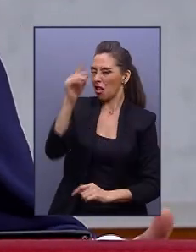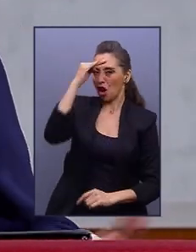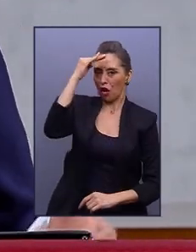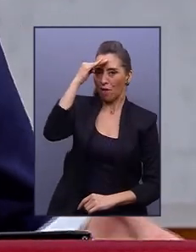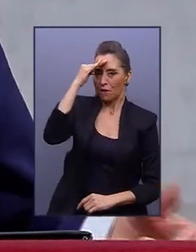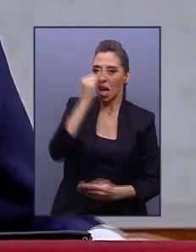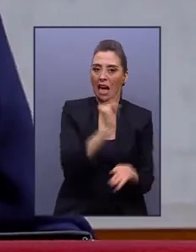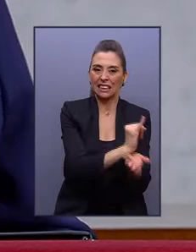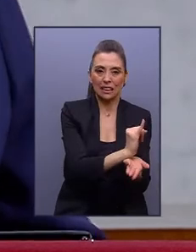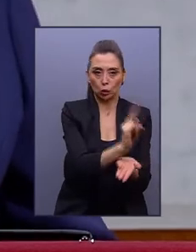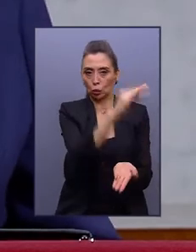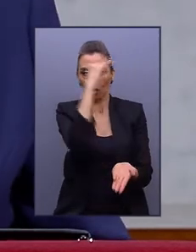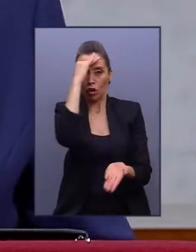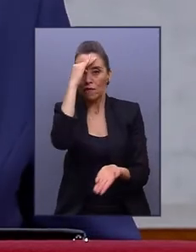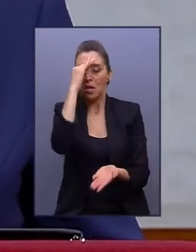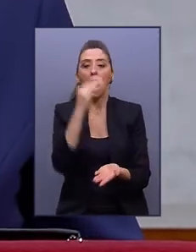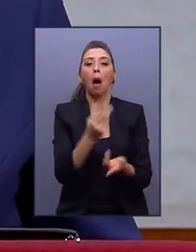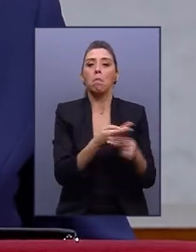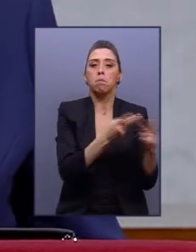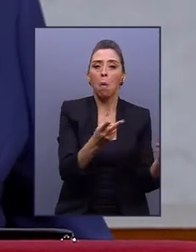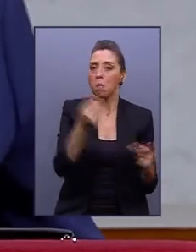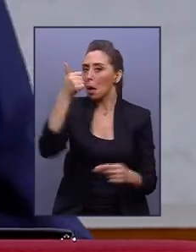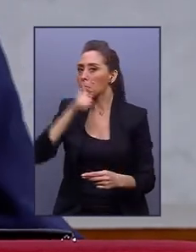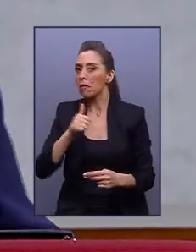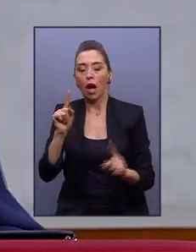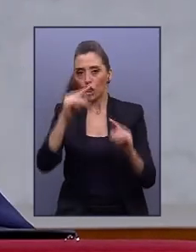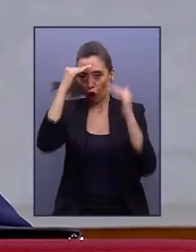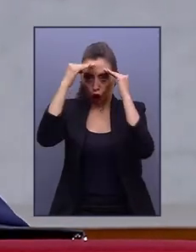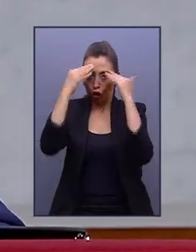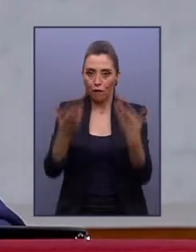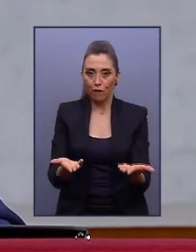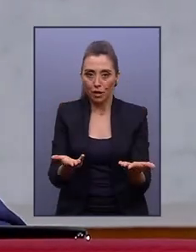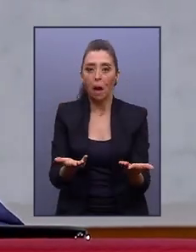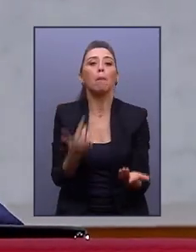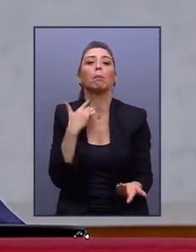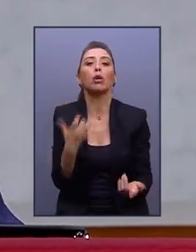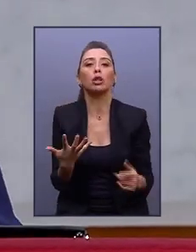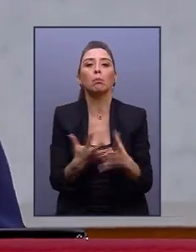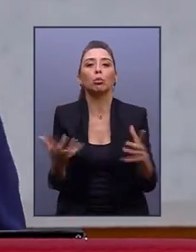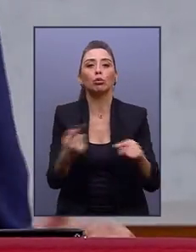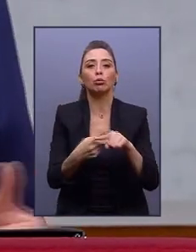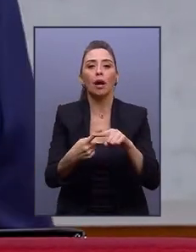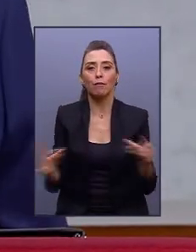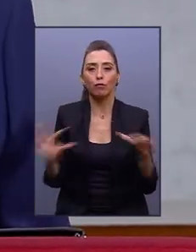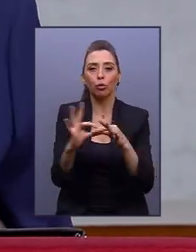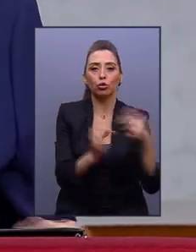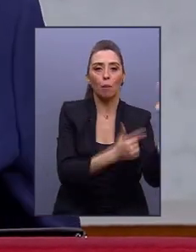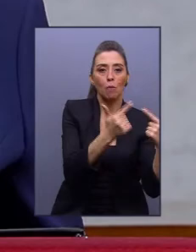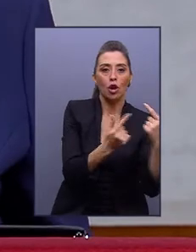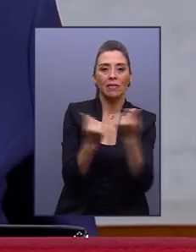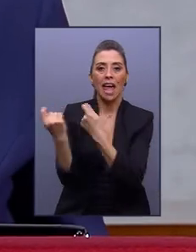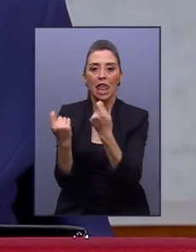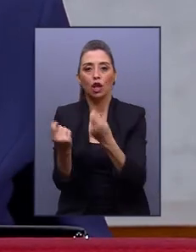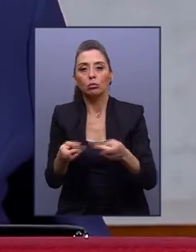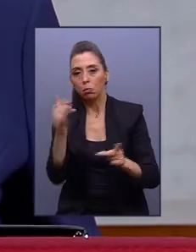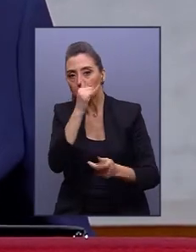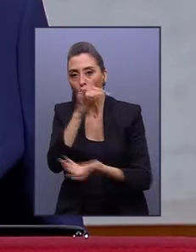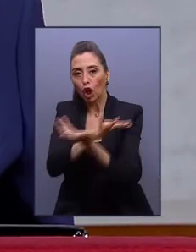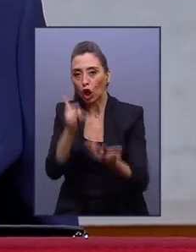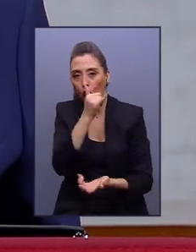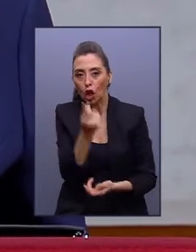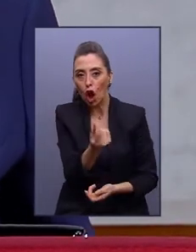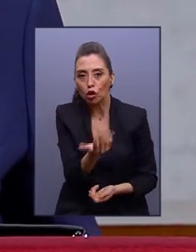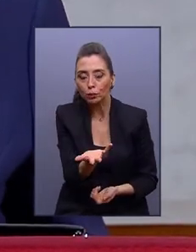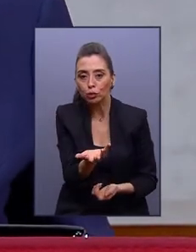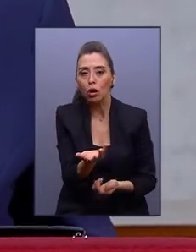sea en ellas del Estado o privadas. Y esto tiene fundamento. El abusivo entramado entre política y negocios permitió la corrupción, lesionó la